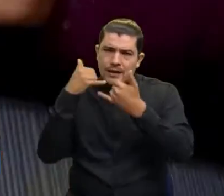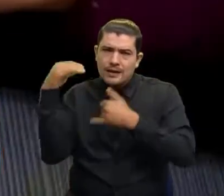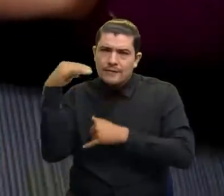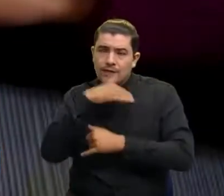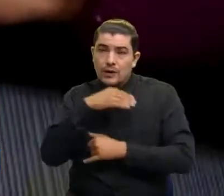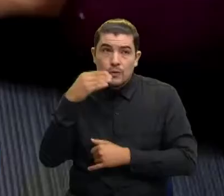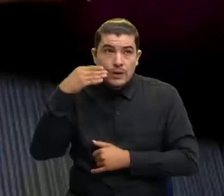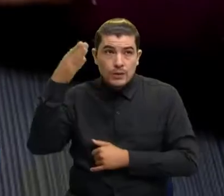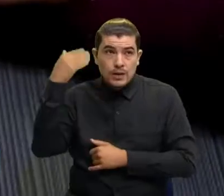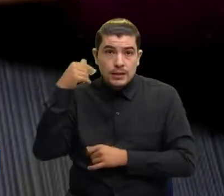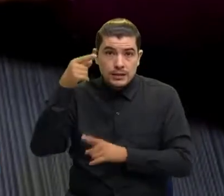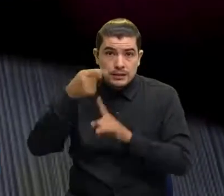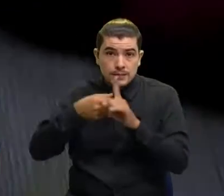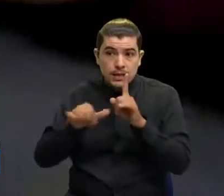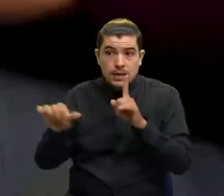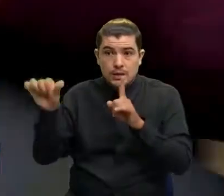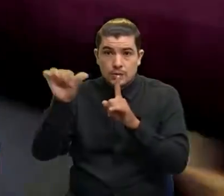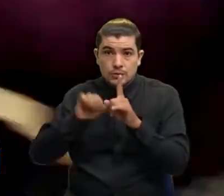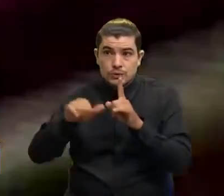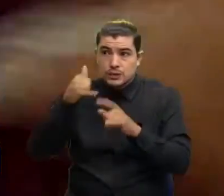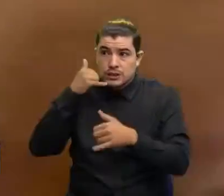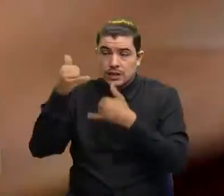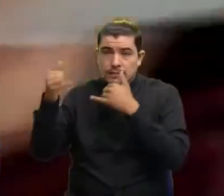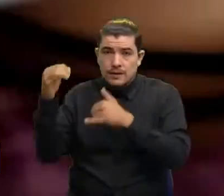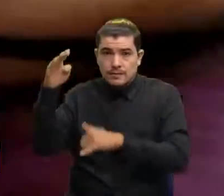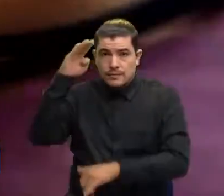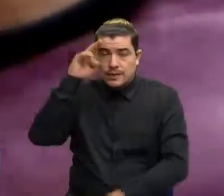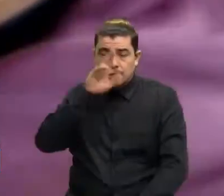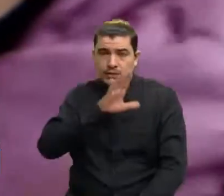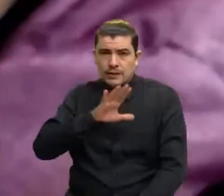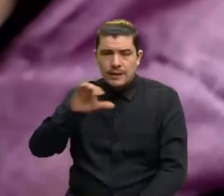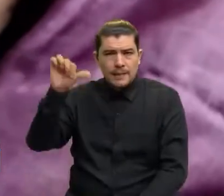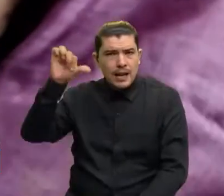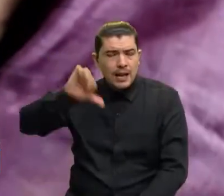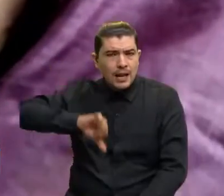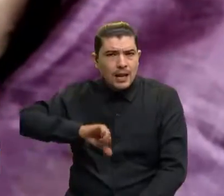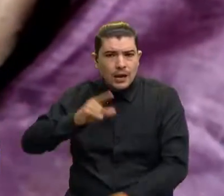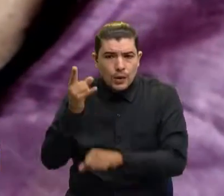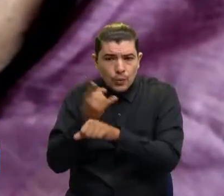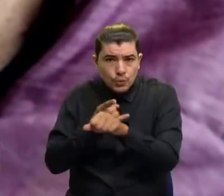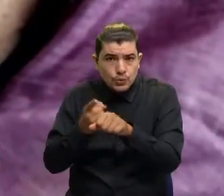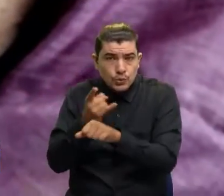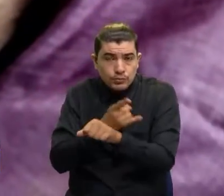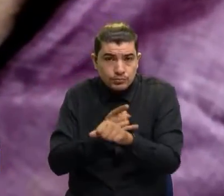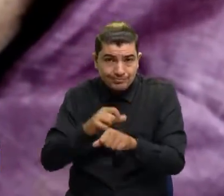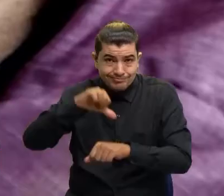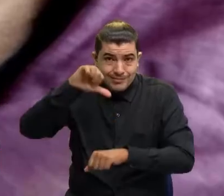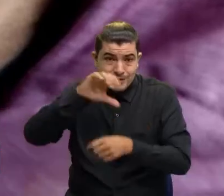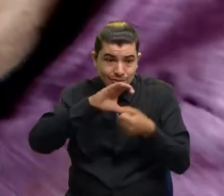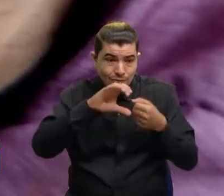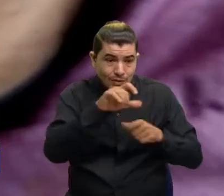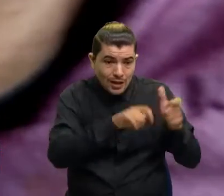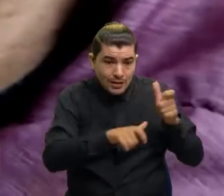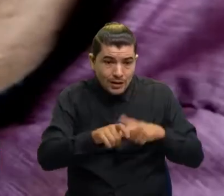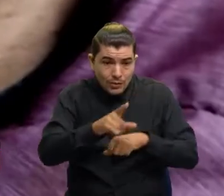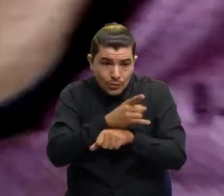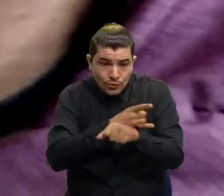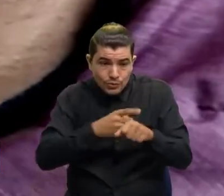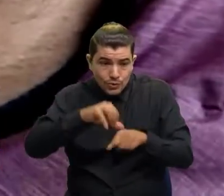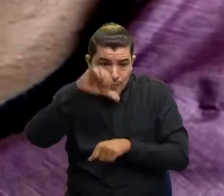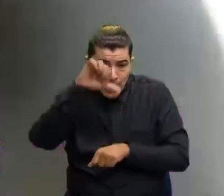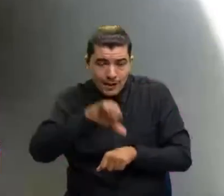mes de agosto, así lo indicaron las autoridades. El mal uso de este medio de comunicación por parte de algunos ciudadanos